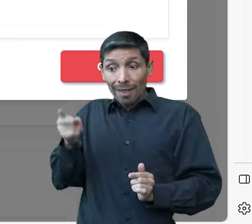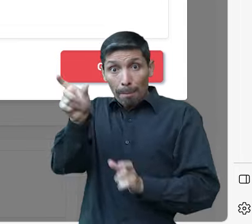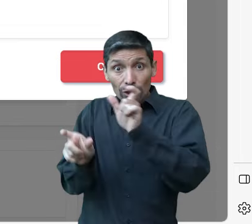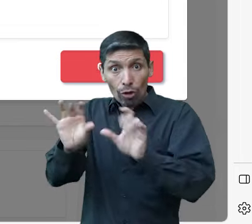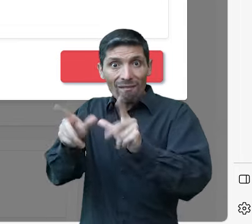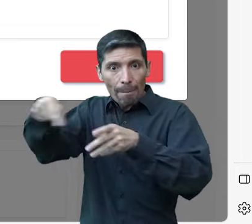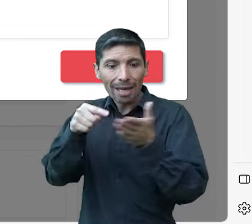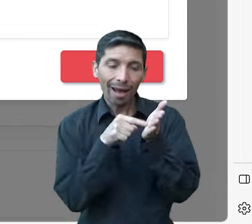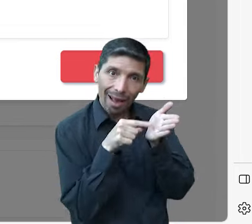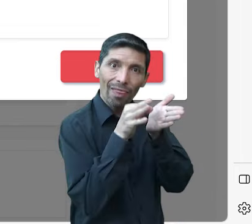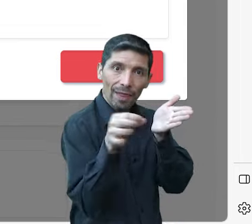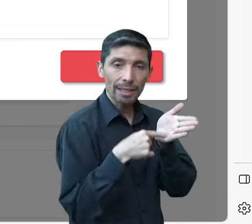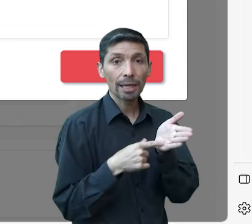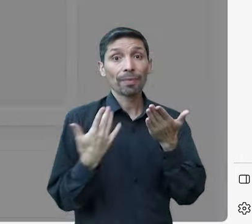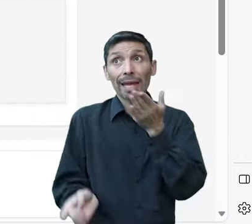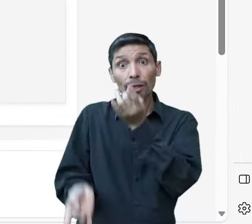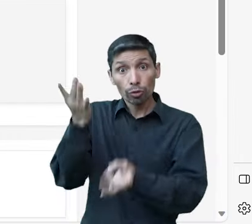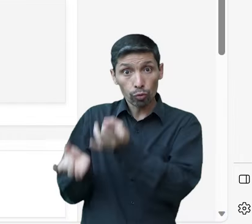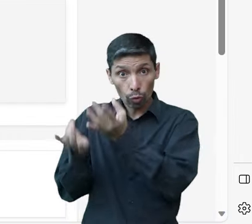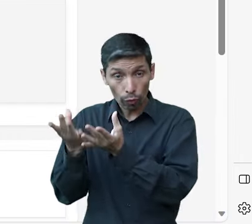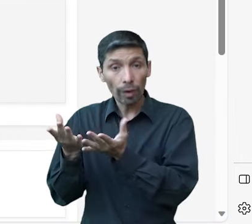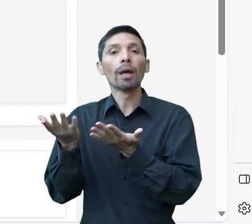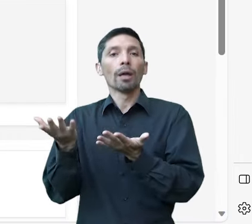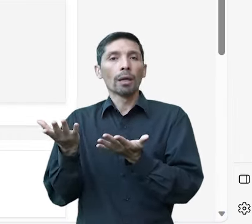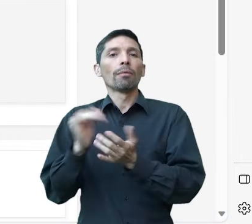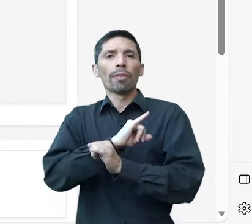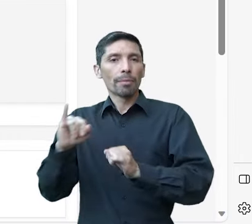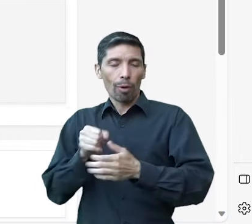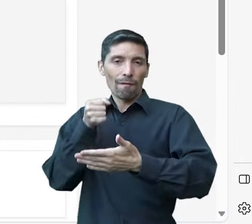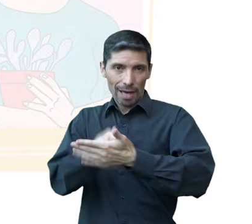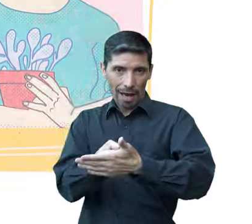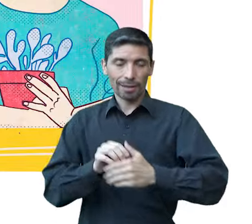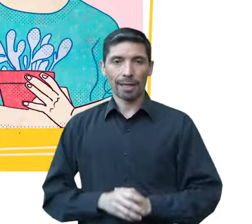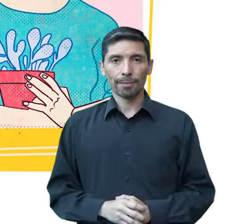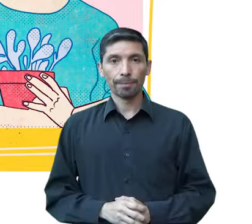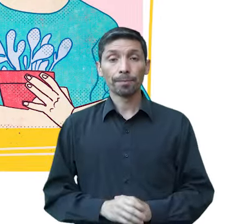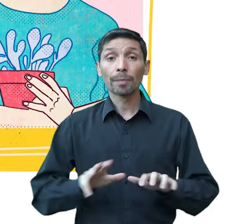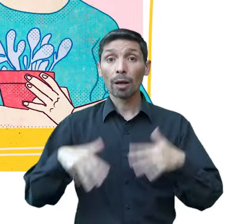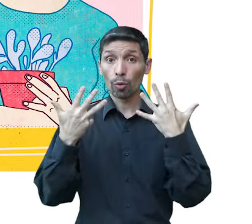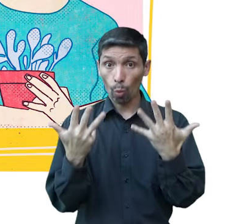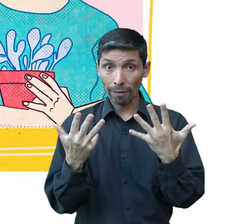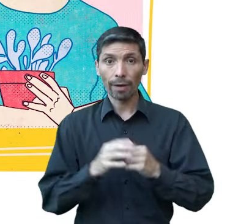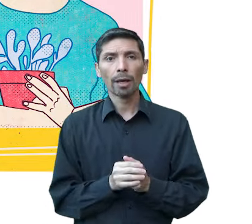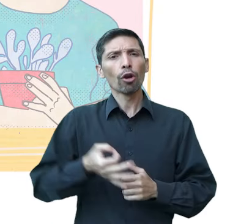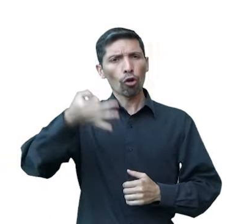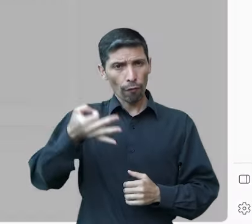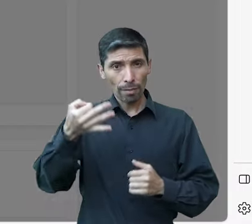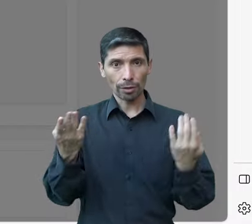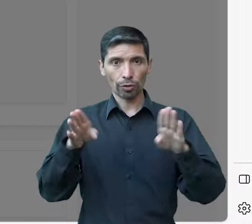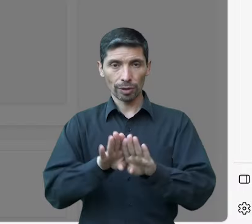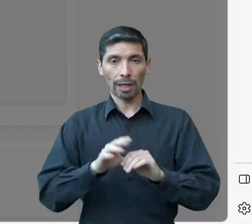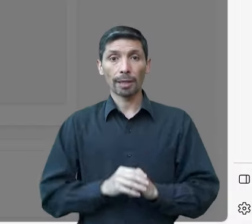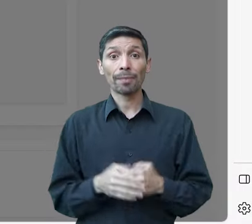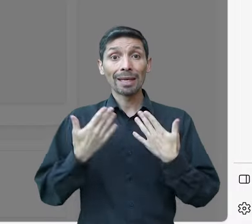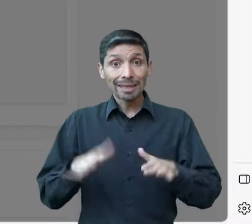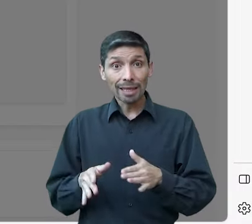integran tu hogar. Luego de adjuntar los documentos, selecciona Finalizar. Paso número 9. Confirmación y